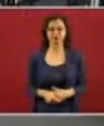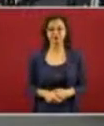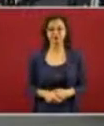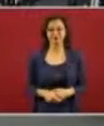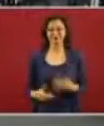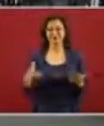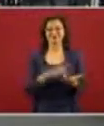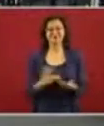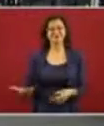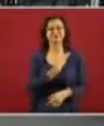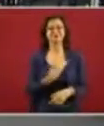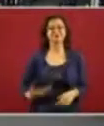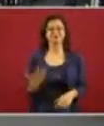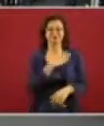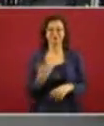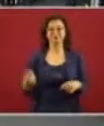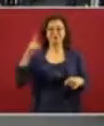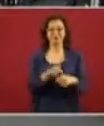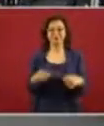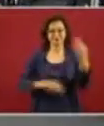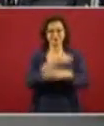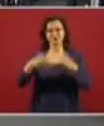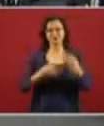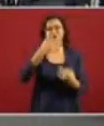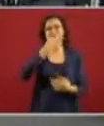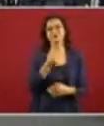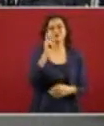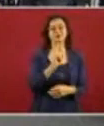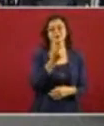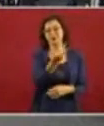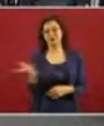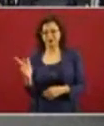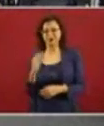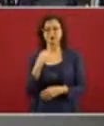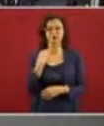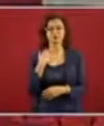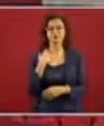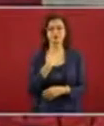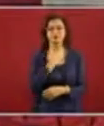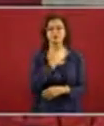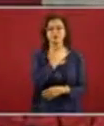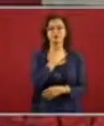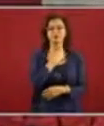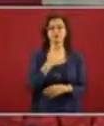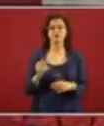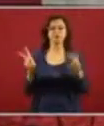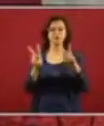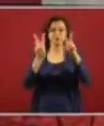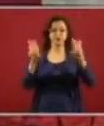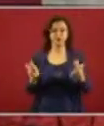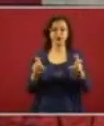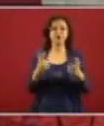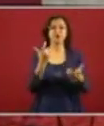Gracias, señor presidente. Muy buenos días a todas y a todos ustedes. ¿Quién es quién en los precios de las gasolinas?